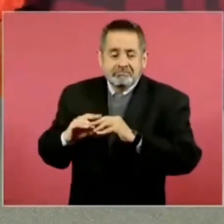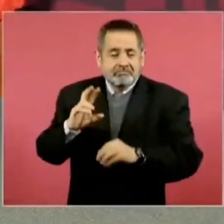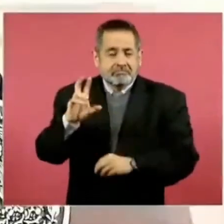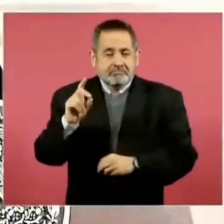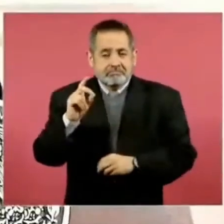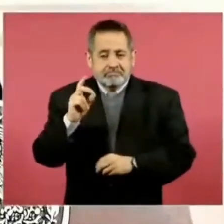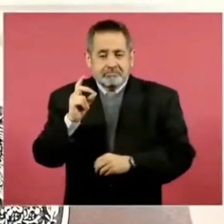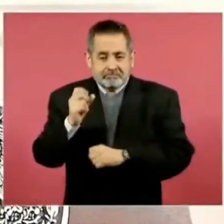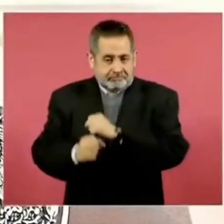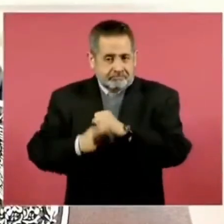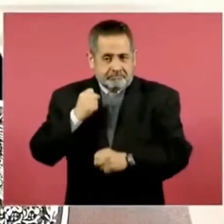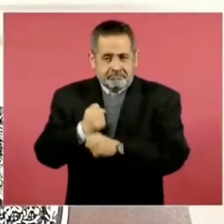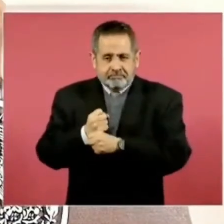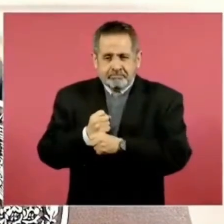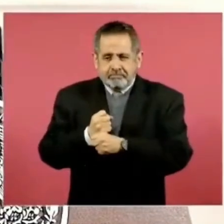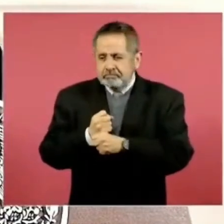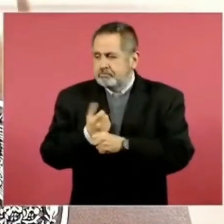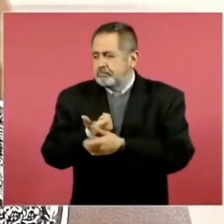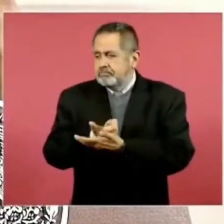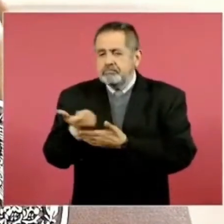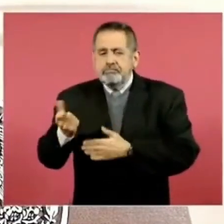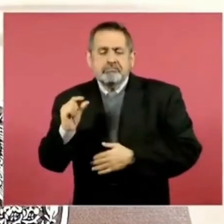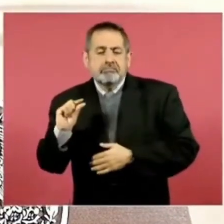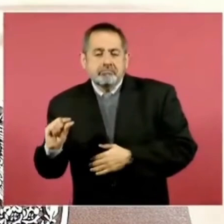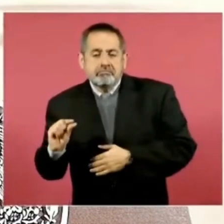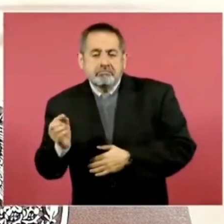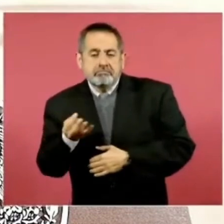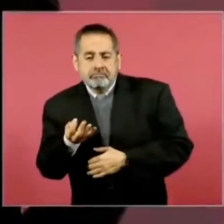siempre fueron por abajo de la inflación.